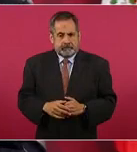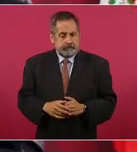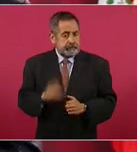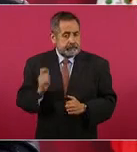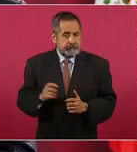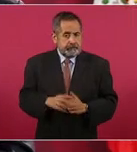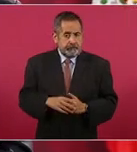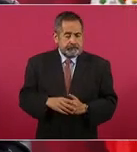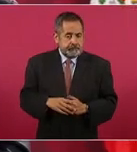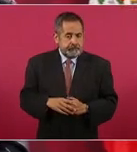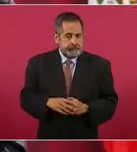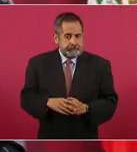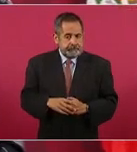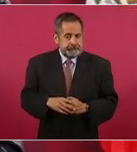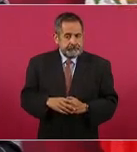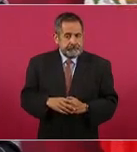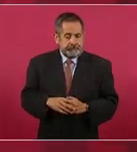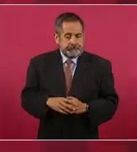se